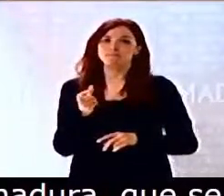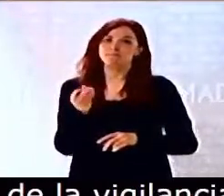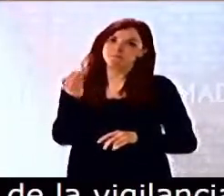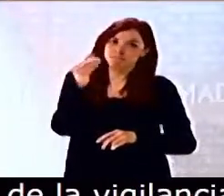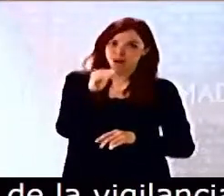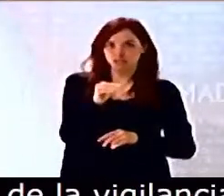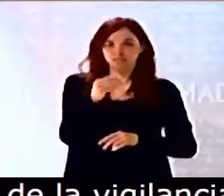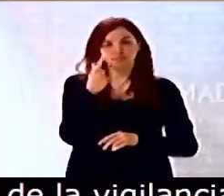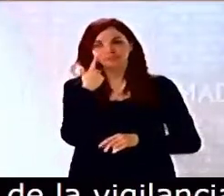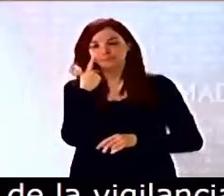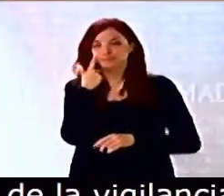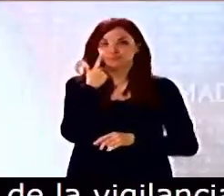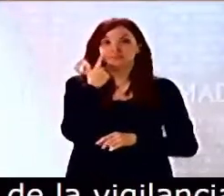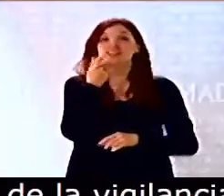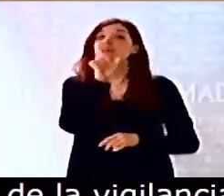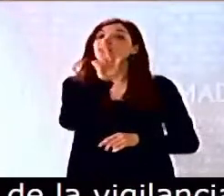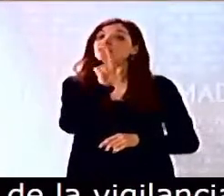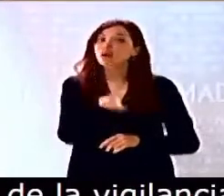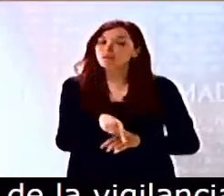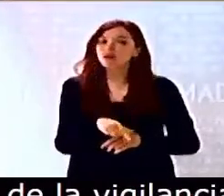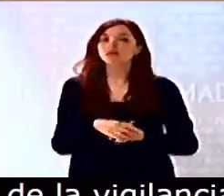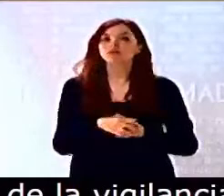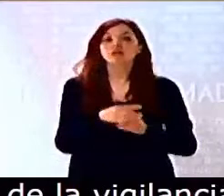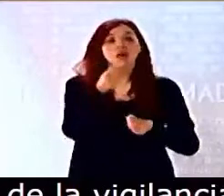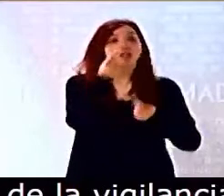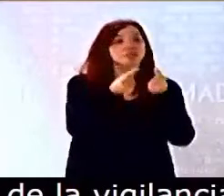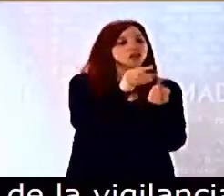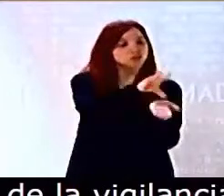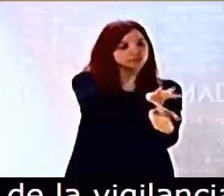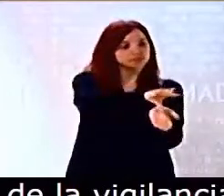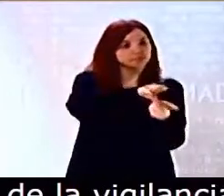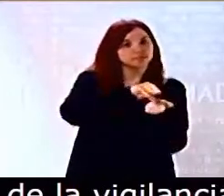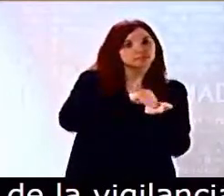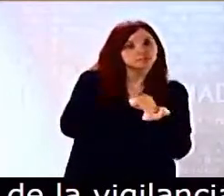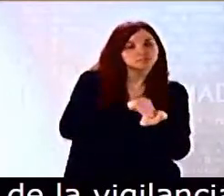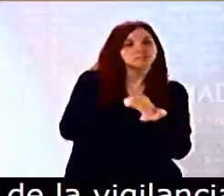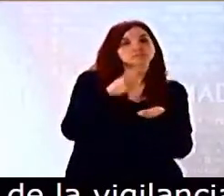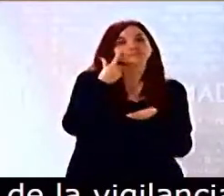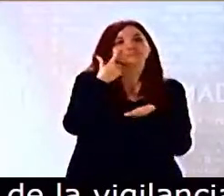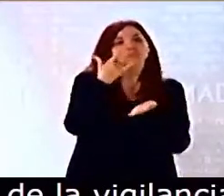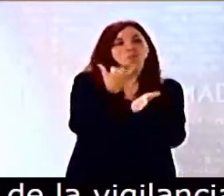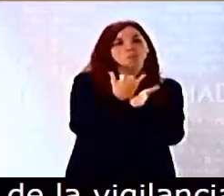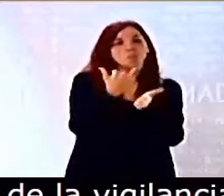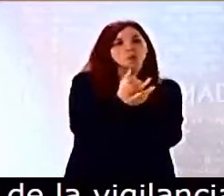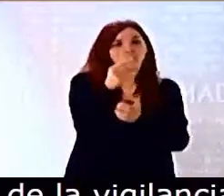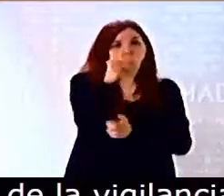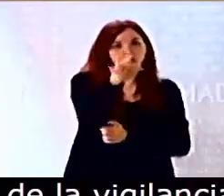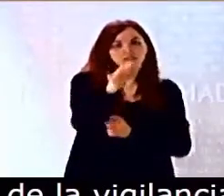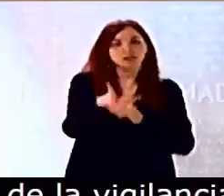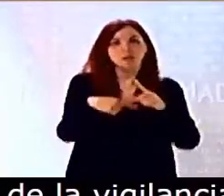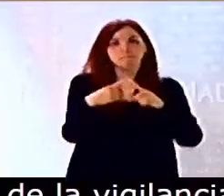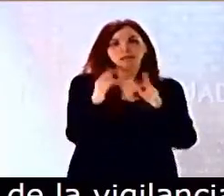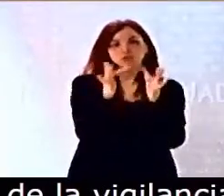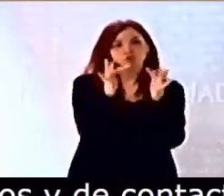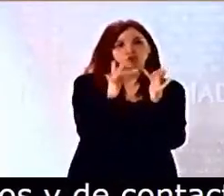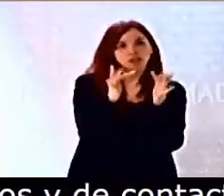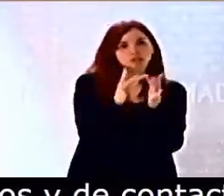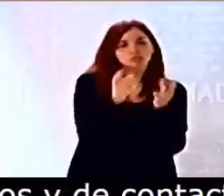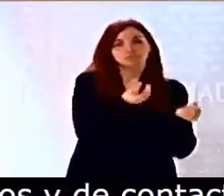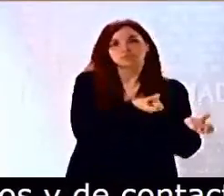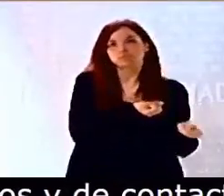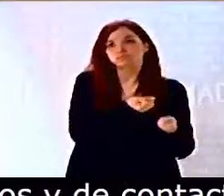así como pasaremos todos los datos de positivos y de contactos para que se extremen